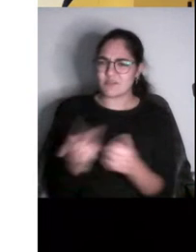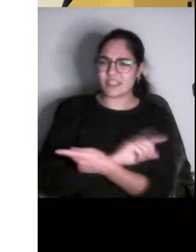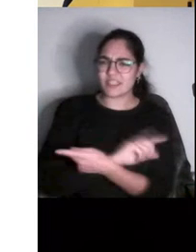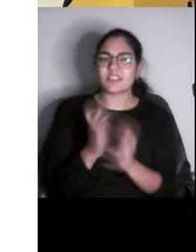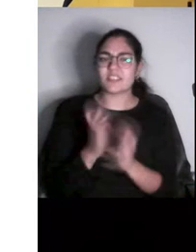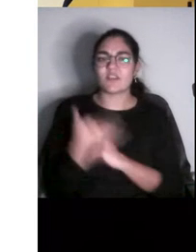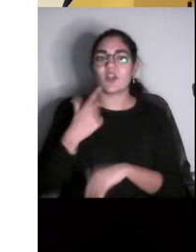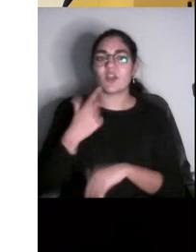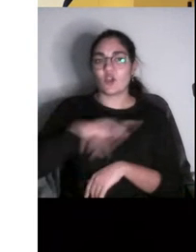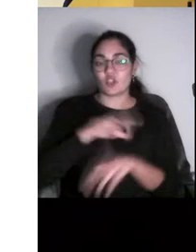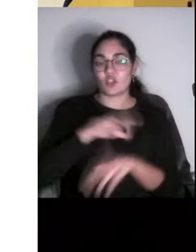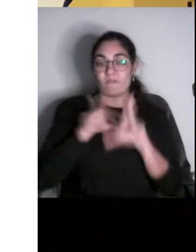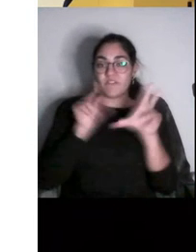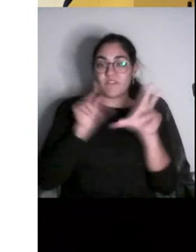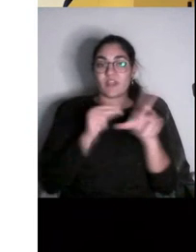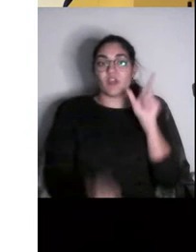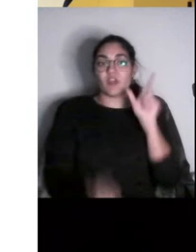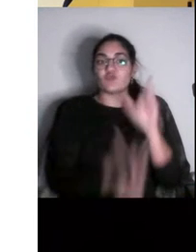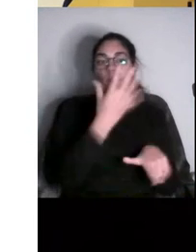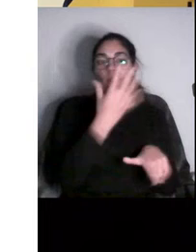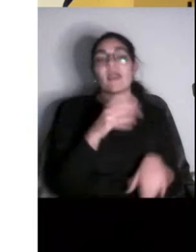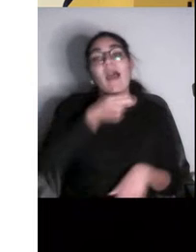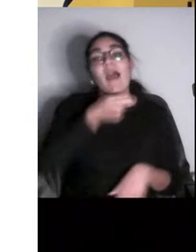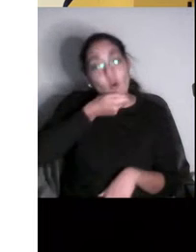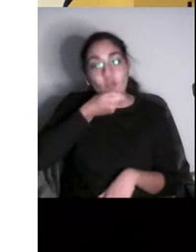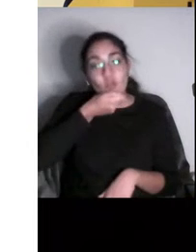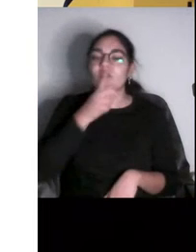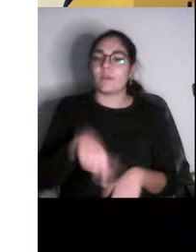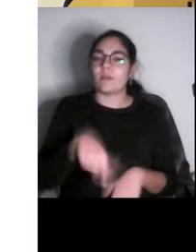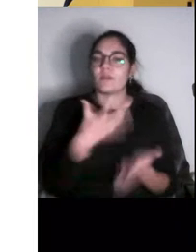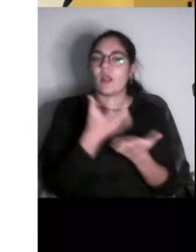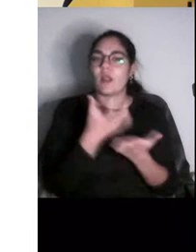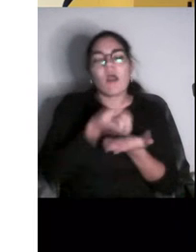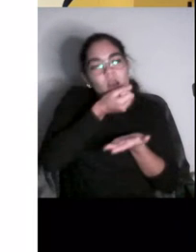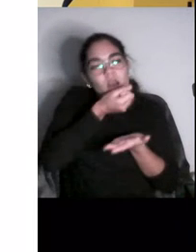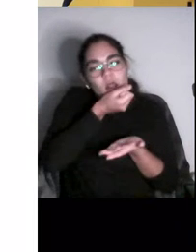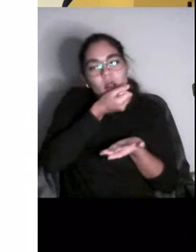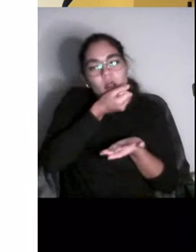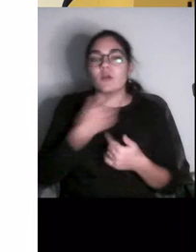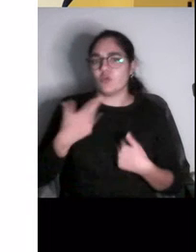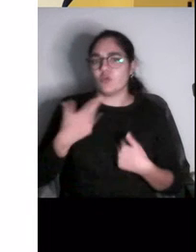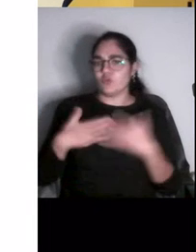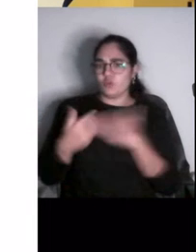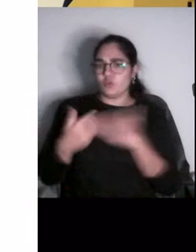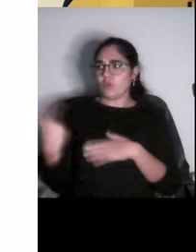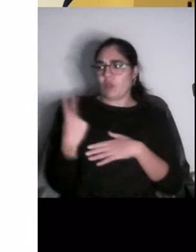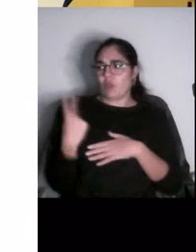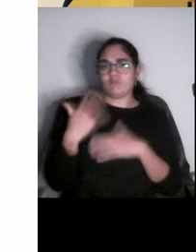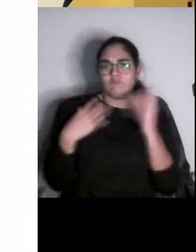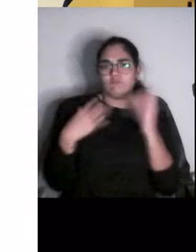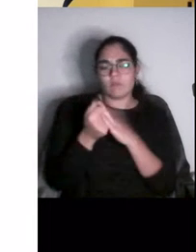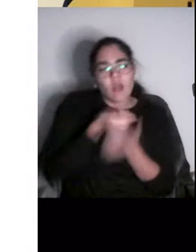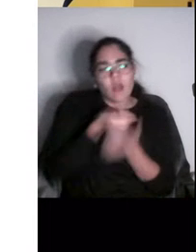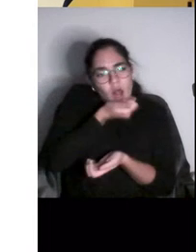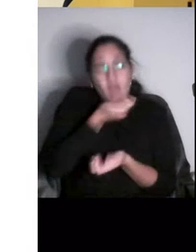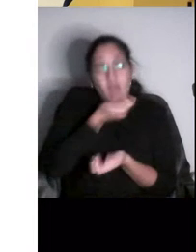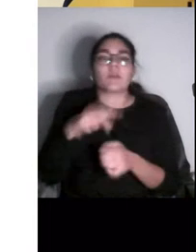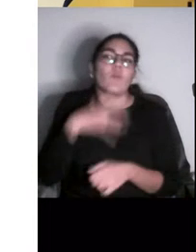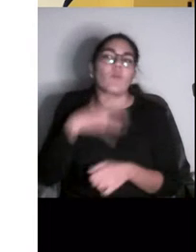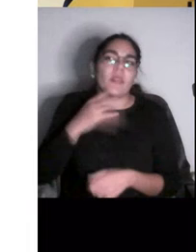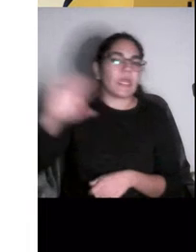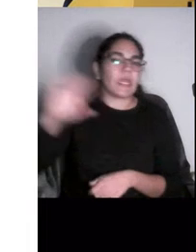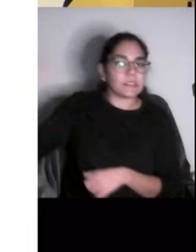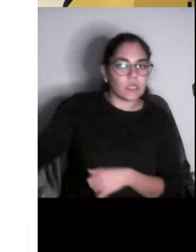deja donde nosotros dejábamos audios no se lee la verdad es que elaborados por nosotros en algunas ocasiones si yo también externos través de